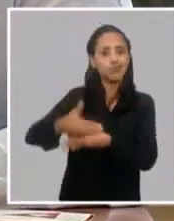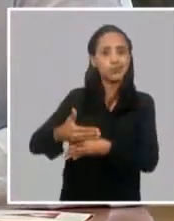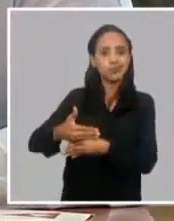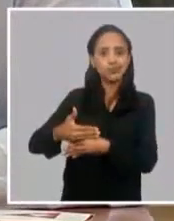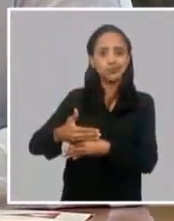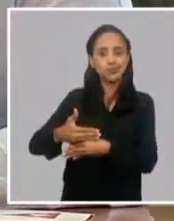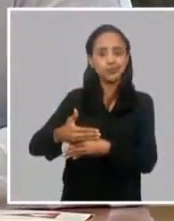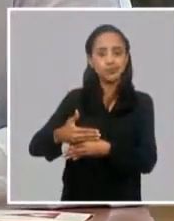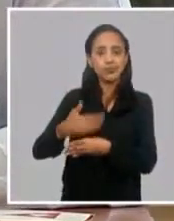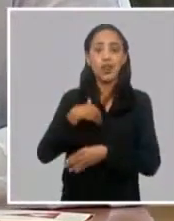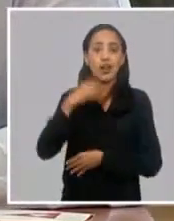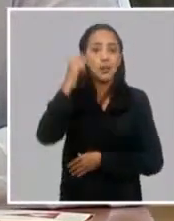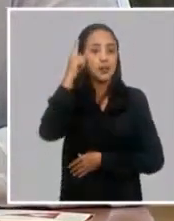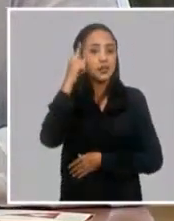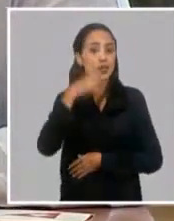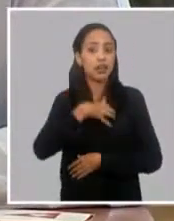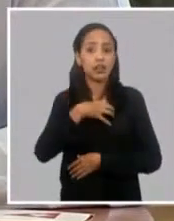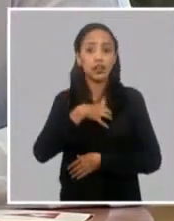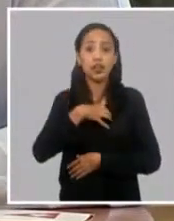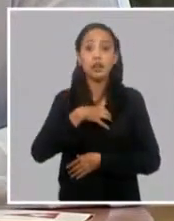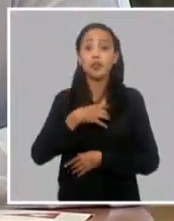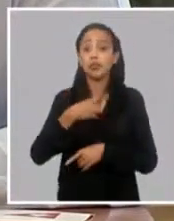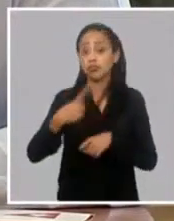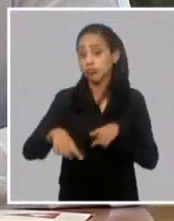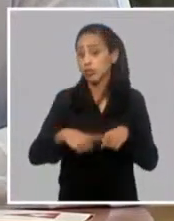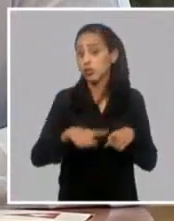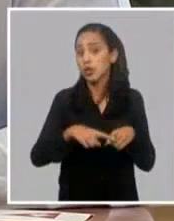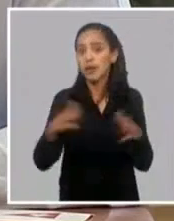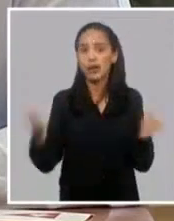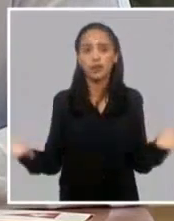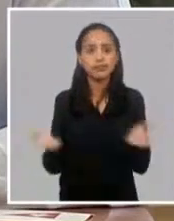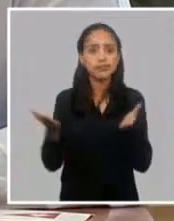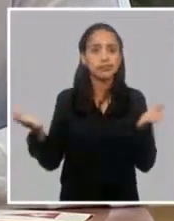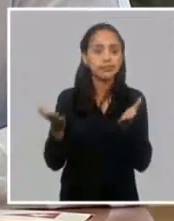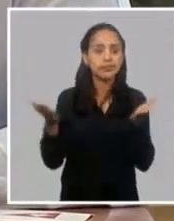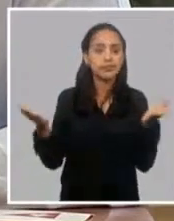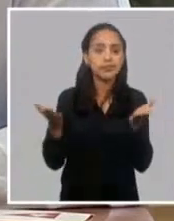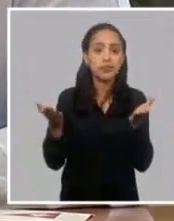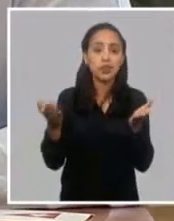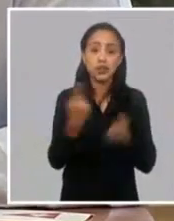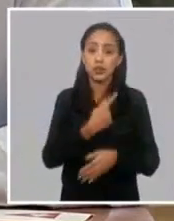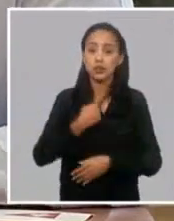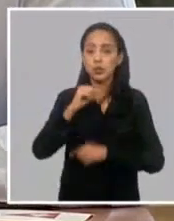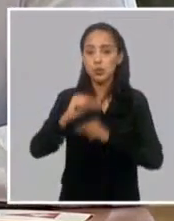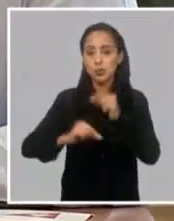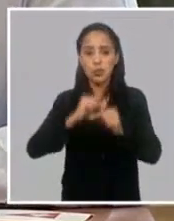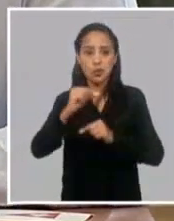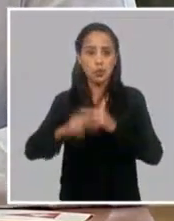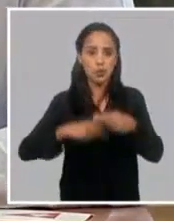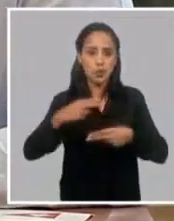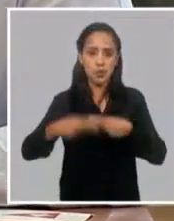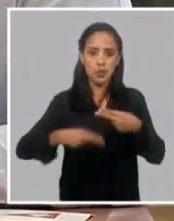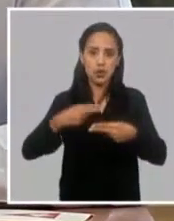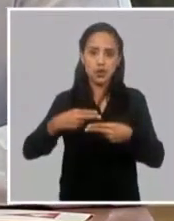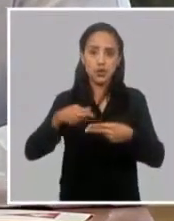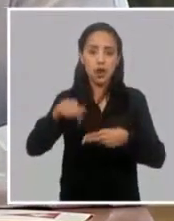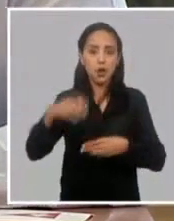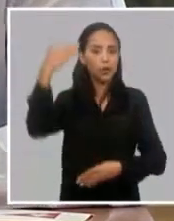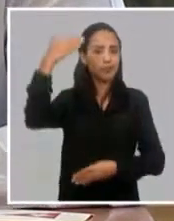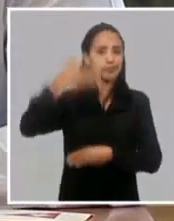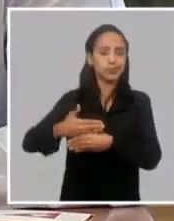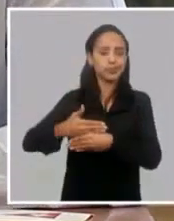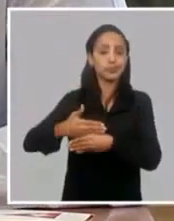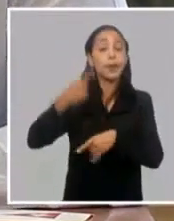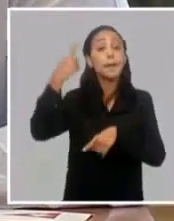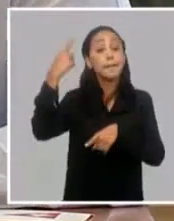esas experiencias o que propiciaban esas oportunidades y potencialidades que hemos ido desarrollando. Y en medio de